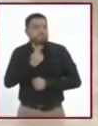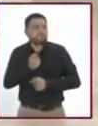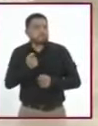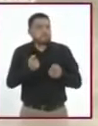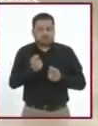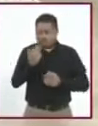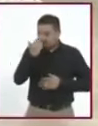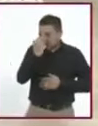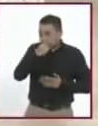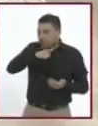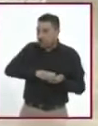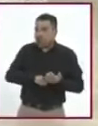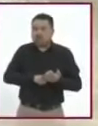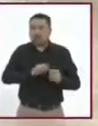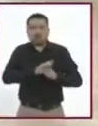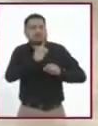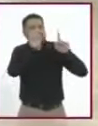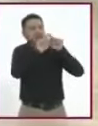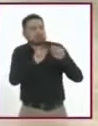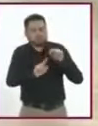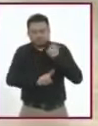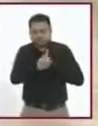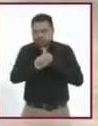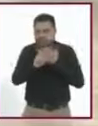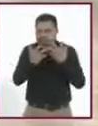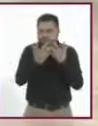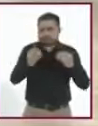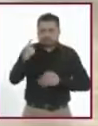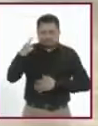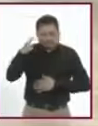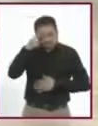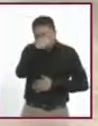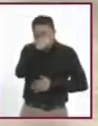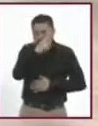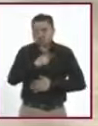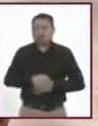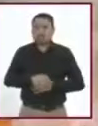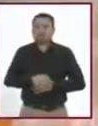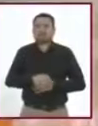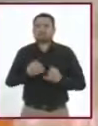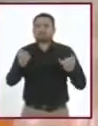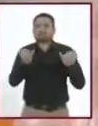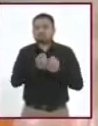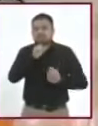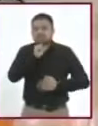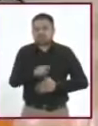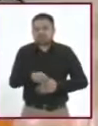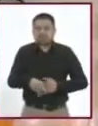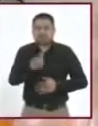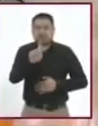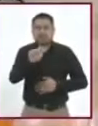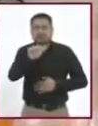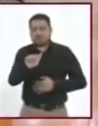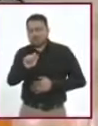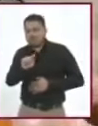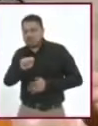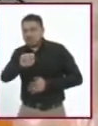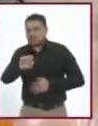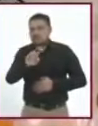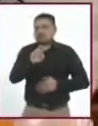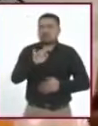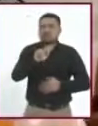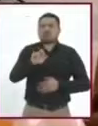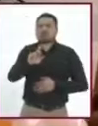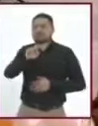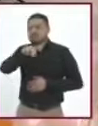y el razonamiento deductivo para resolver casos difíciles. Y Kate Ward, la primera mujer detective en Estados Unidos